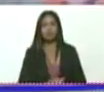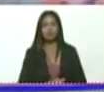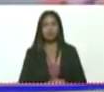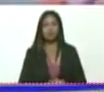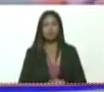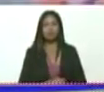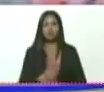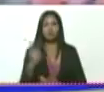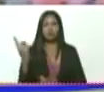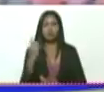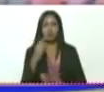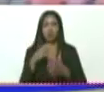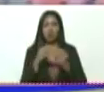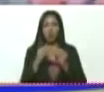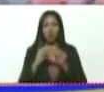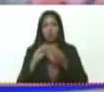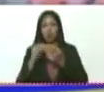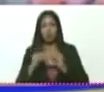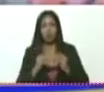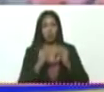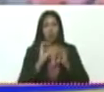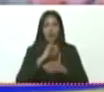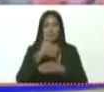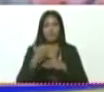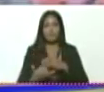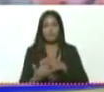deben ajustar